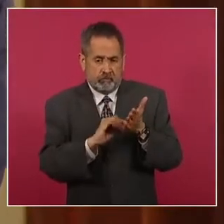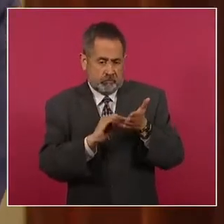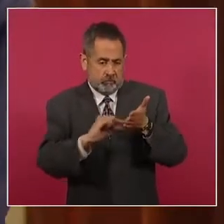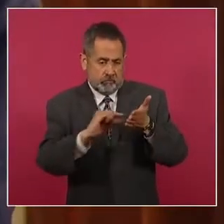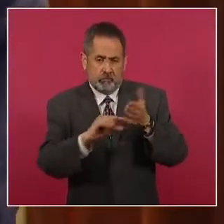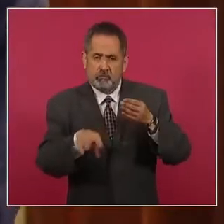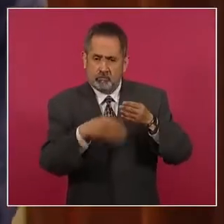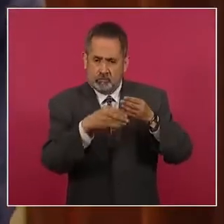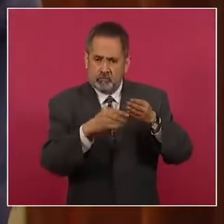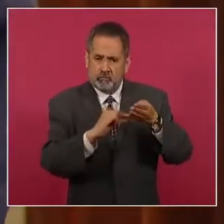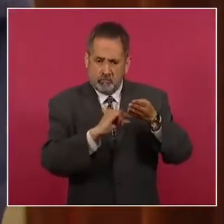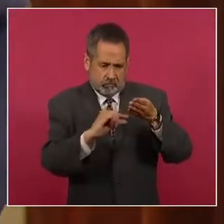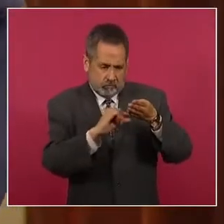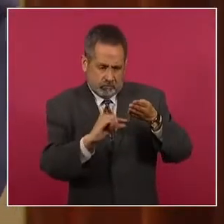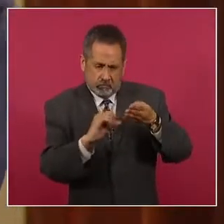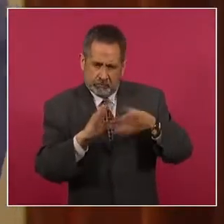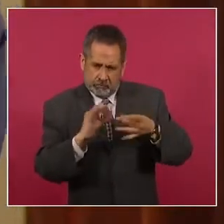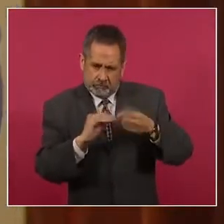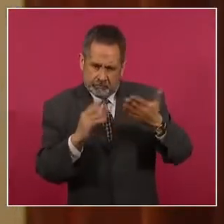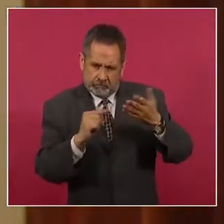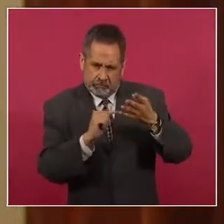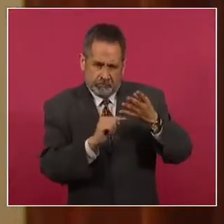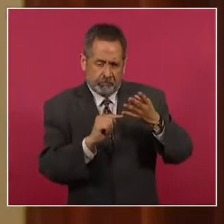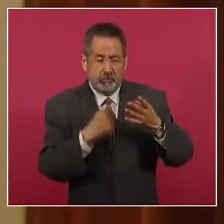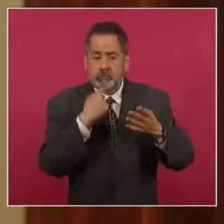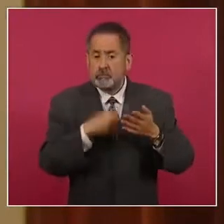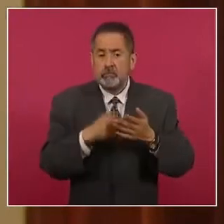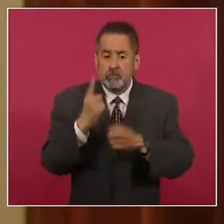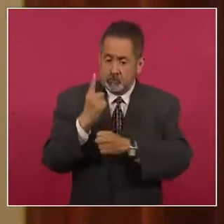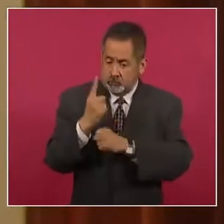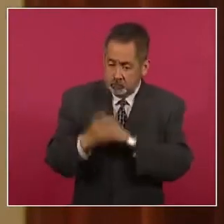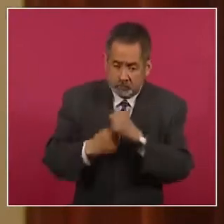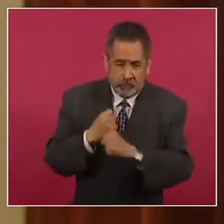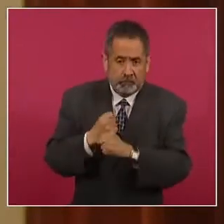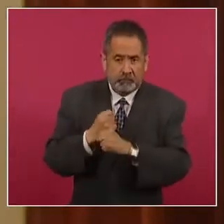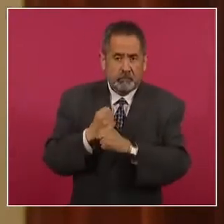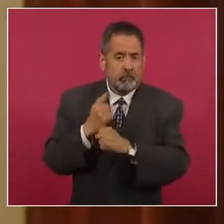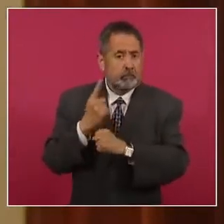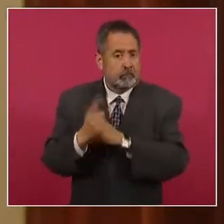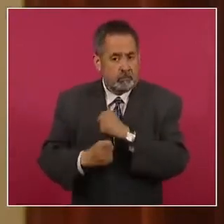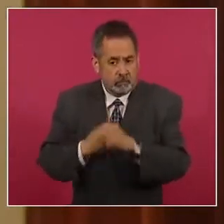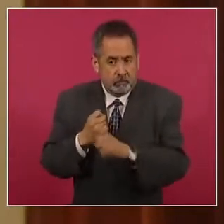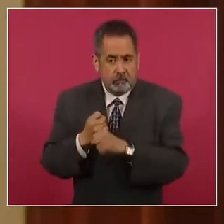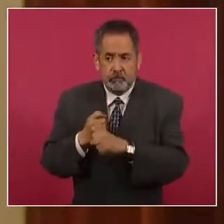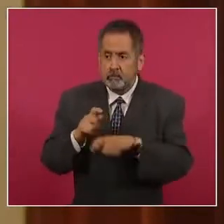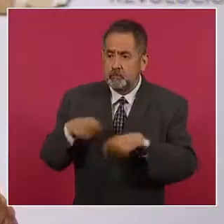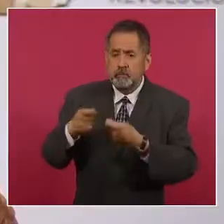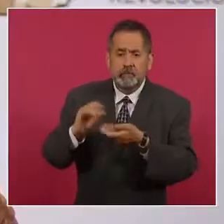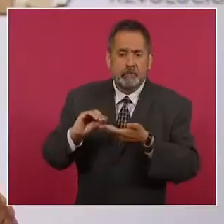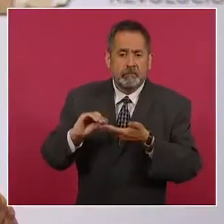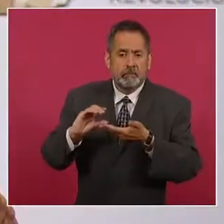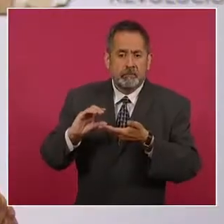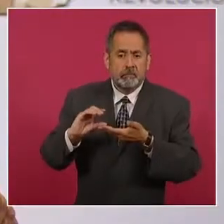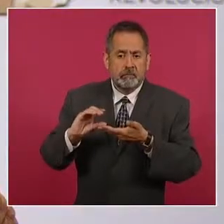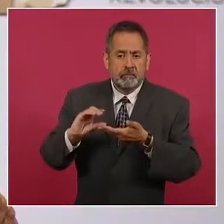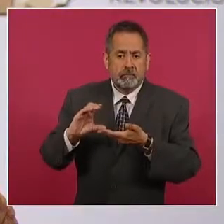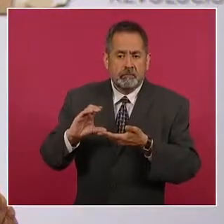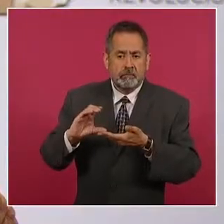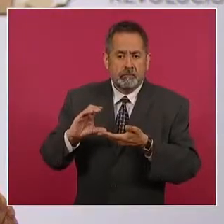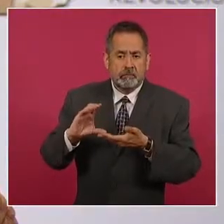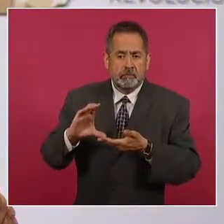que se señala que año con año tiene que haber un incremento